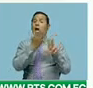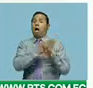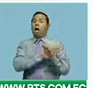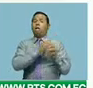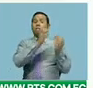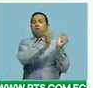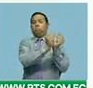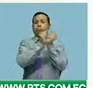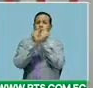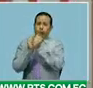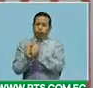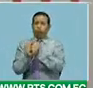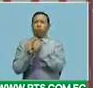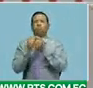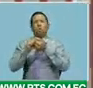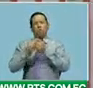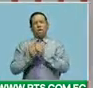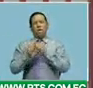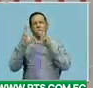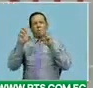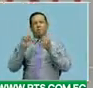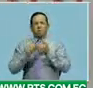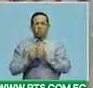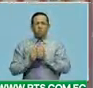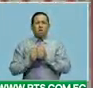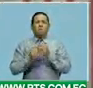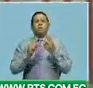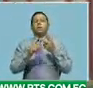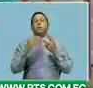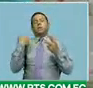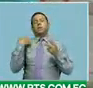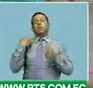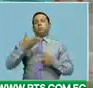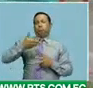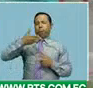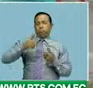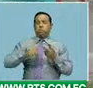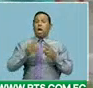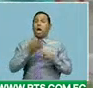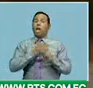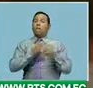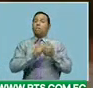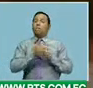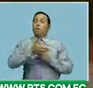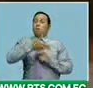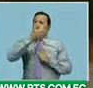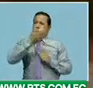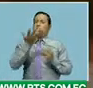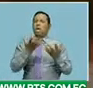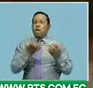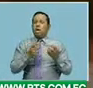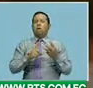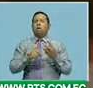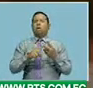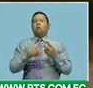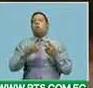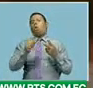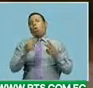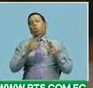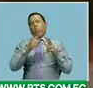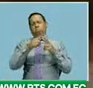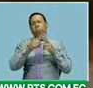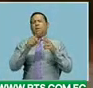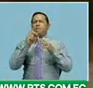penales por delitos como tenencia ilegal de arma de fuego, tentativa de asesinato, homicidio y otros por armas no